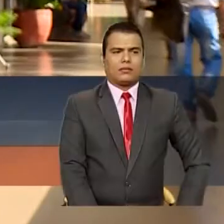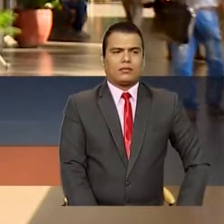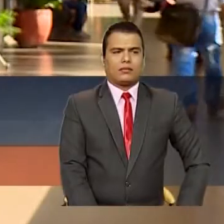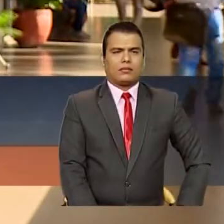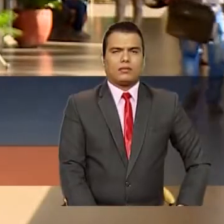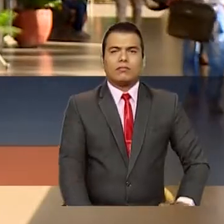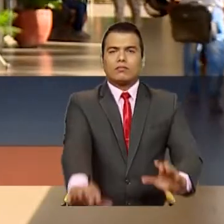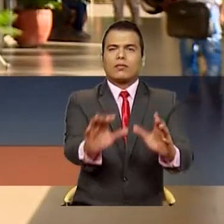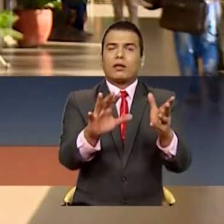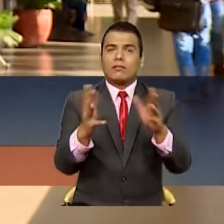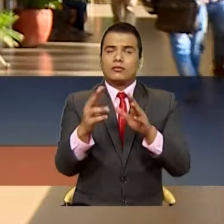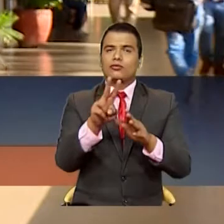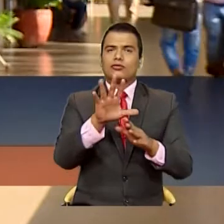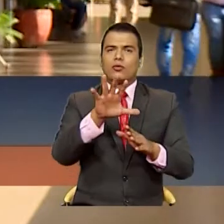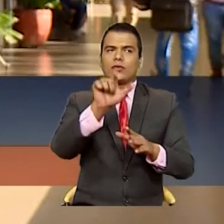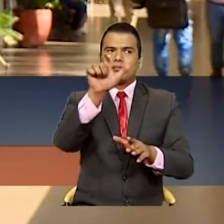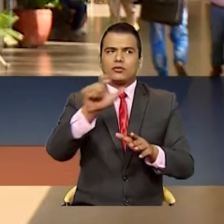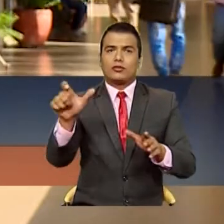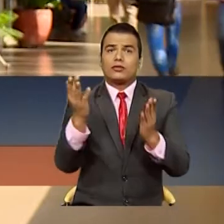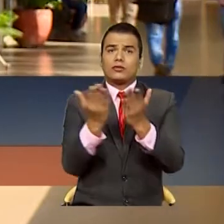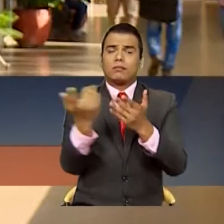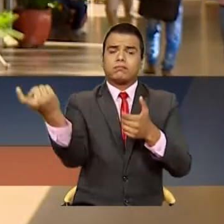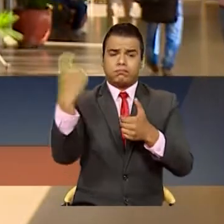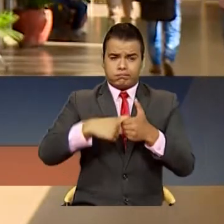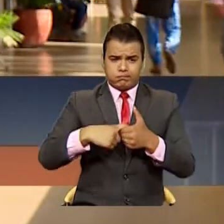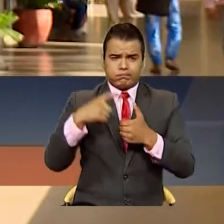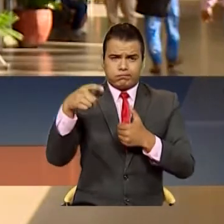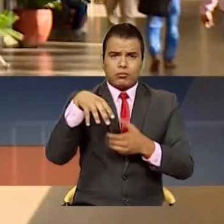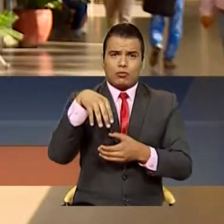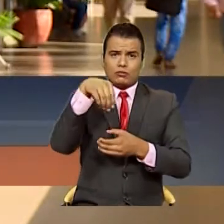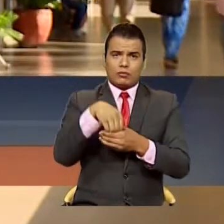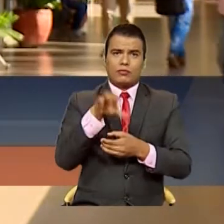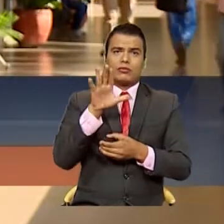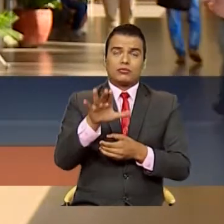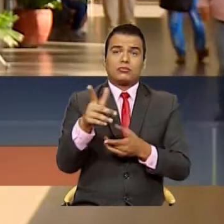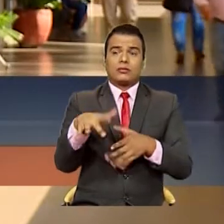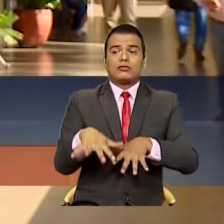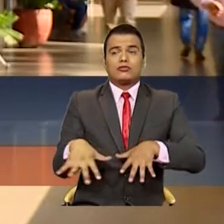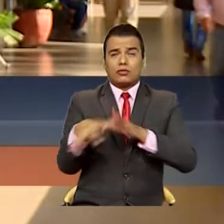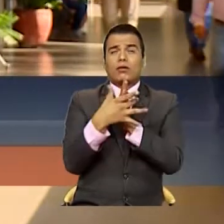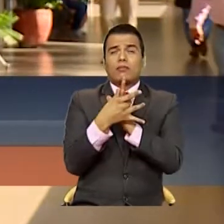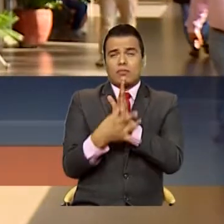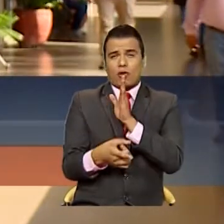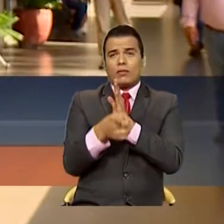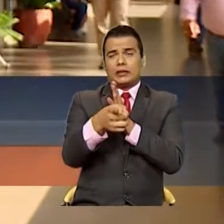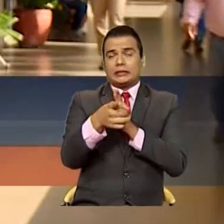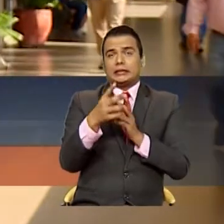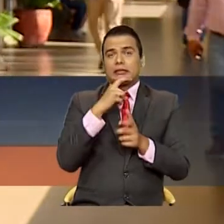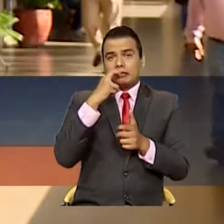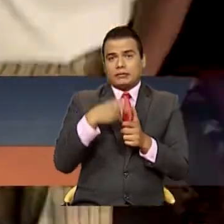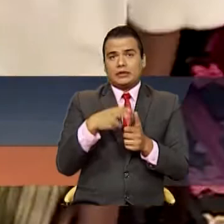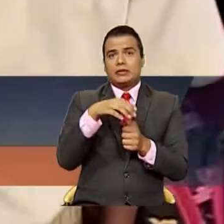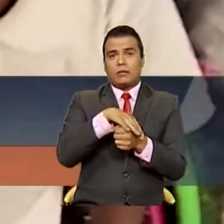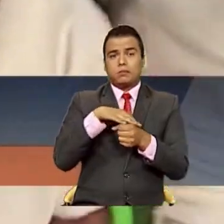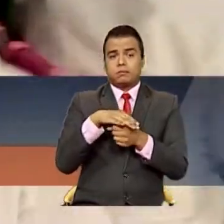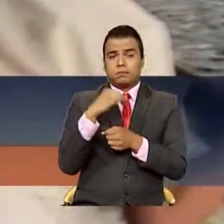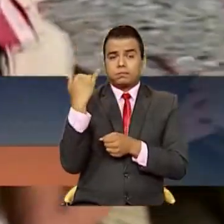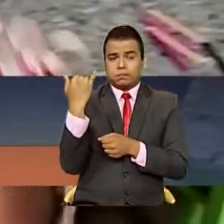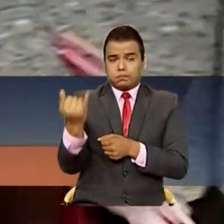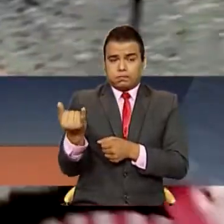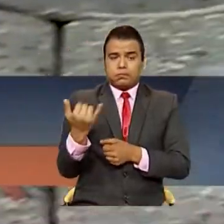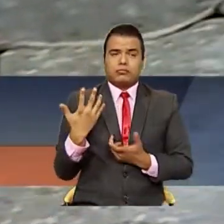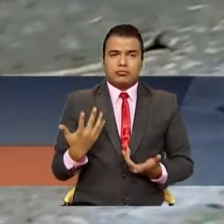250 alumnos con este beneficio y que es una zona que es muy vulnerable, en una zona más crítica que tiene nuestro municipio.